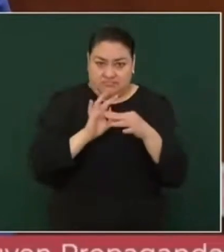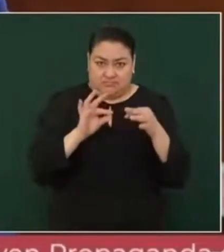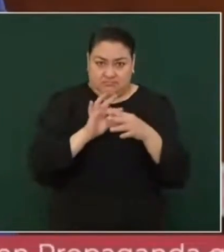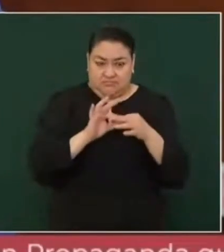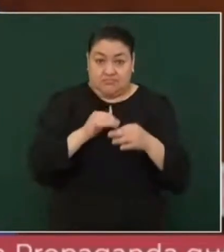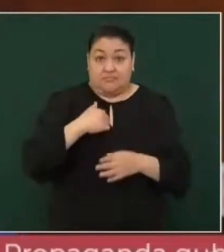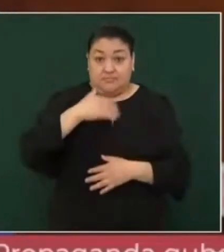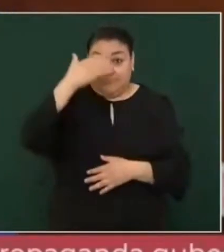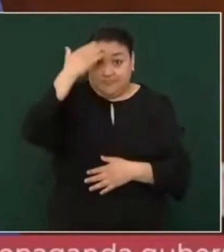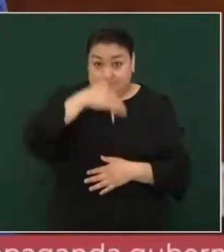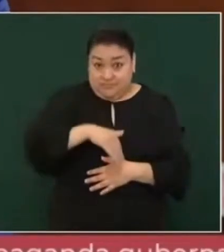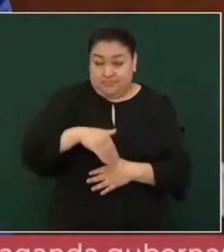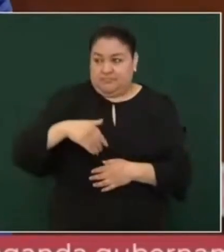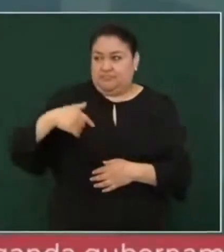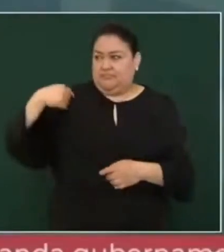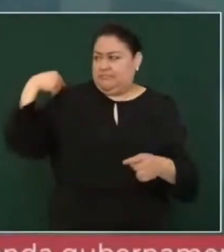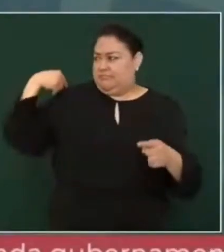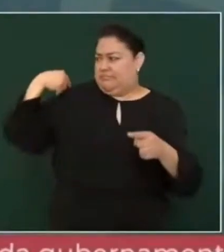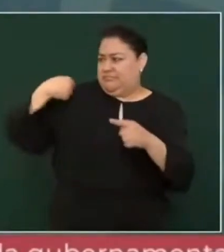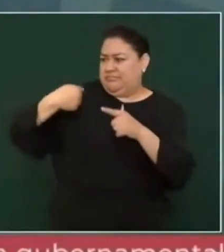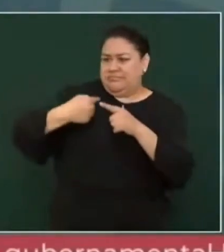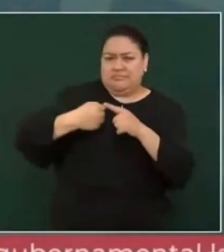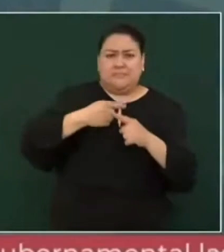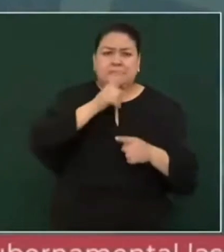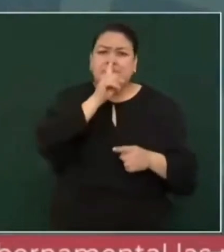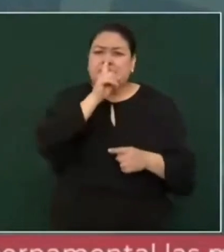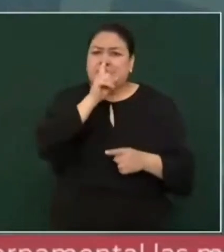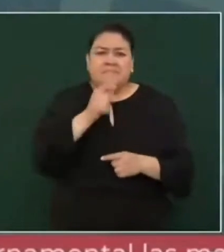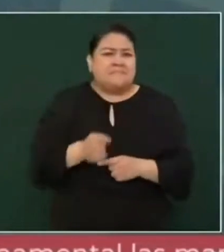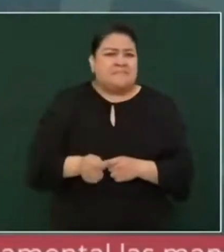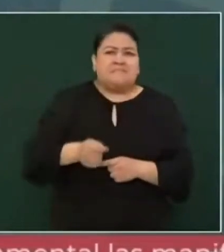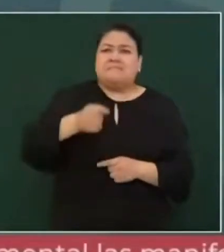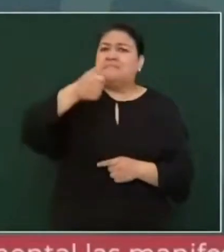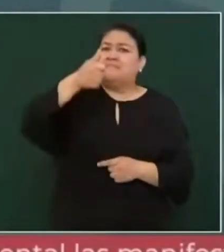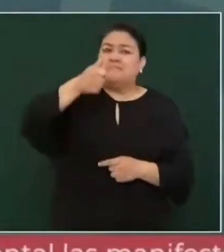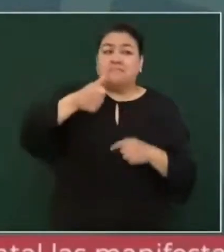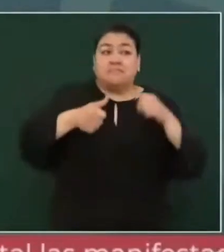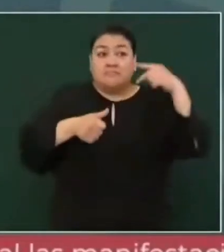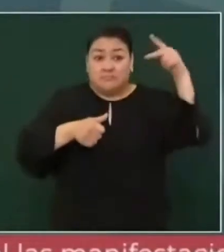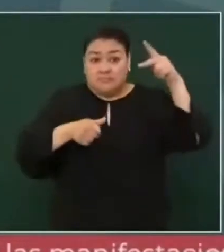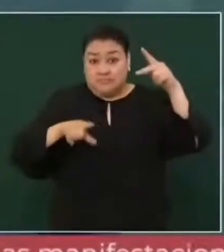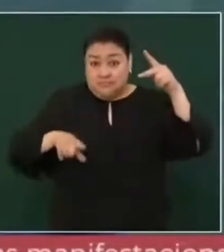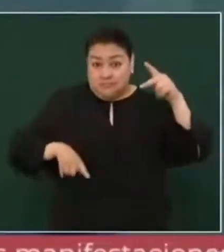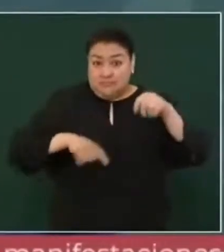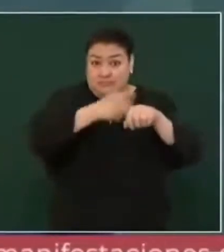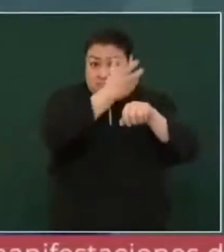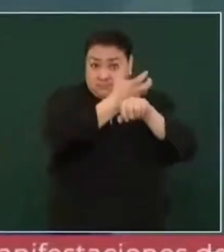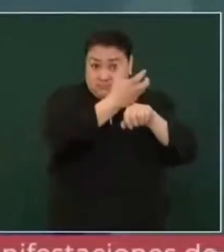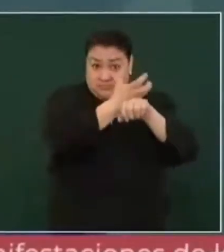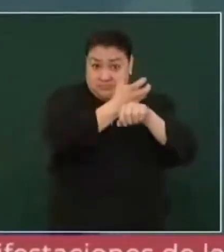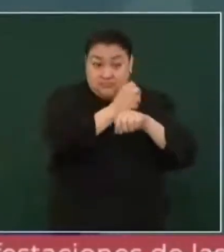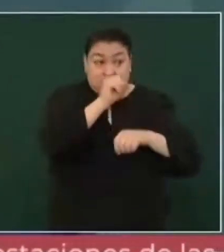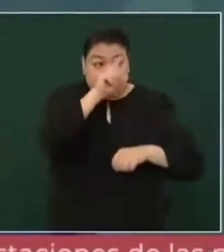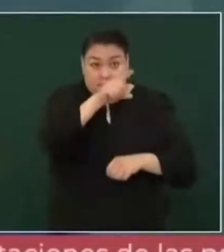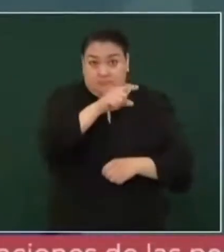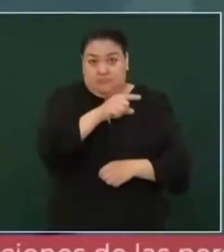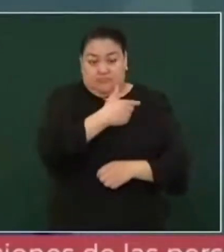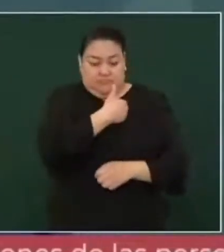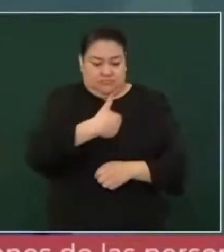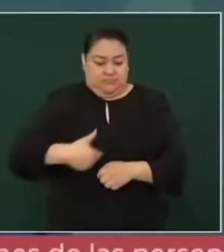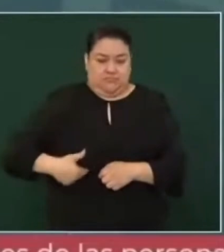Por primera vez en mucho tiempo, el gobierno de Estados Unidos y en especial el gobierno del presidente